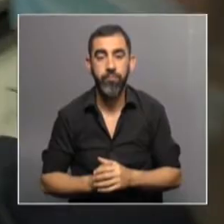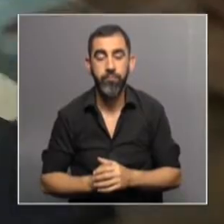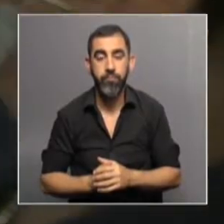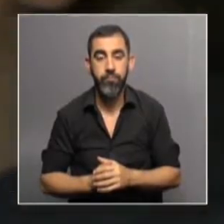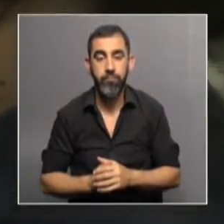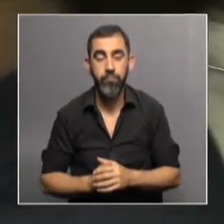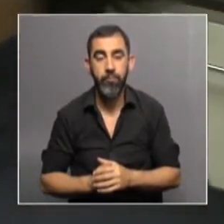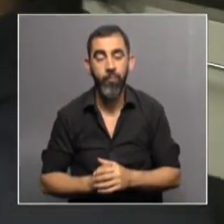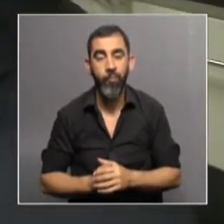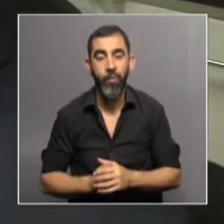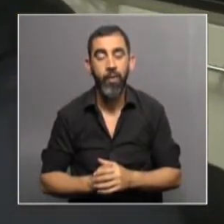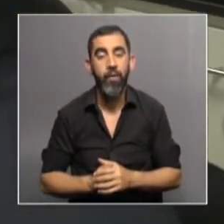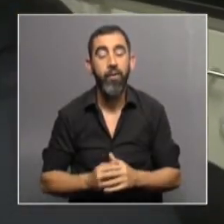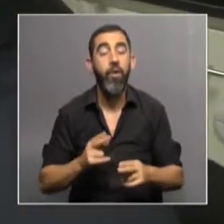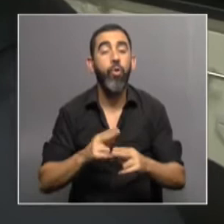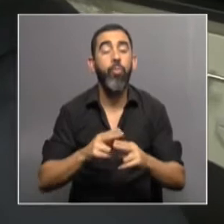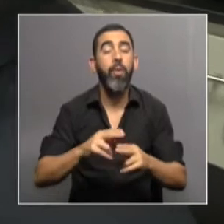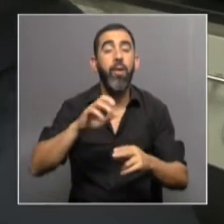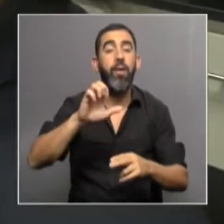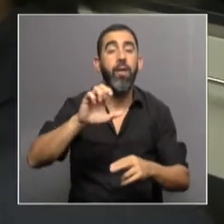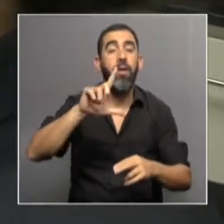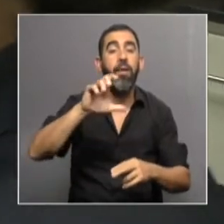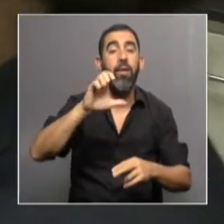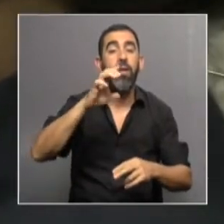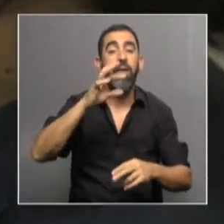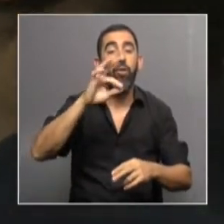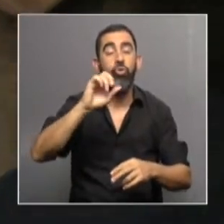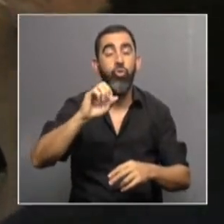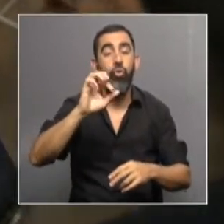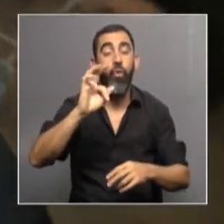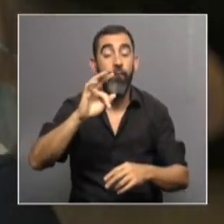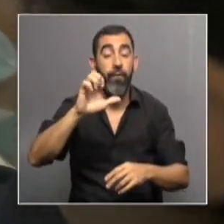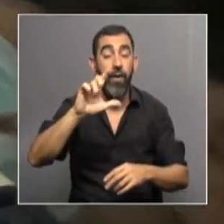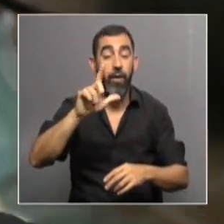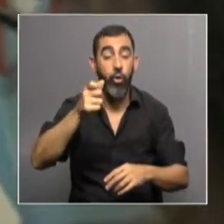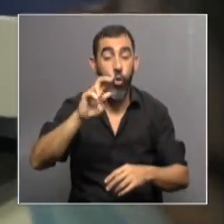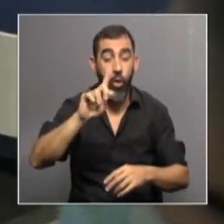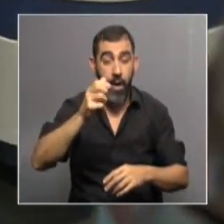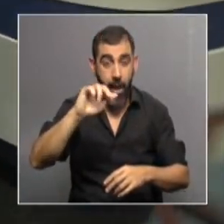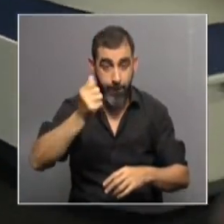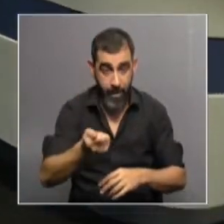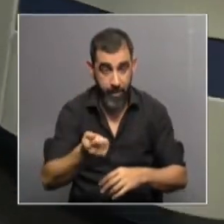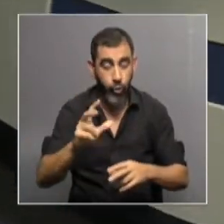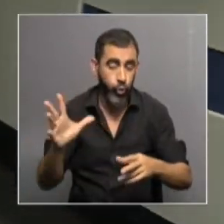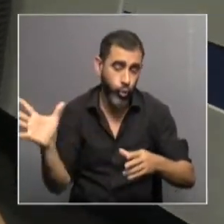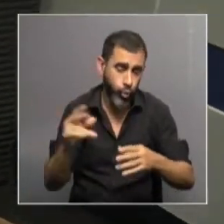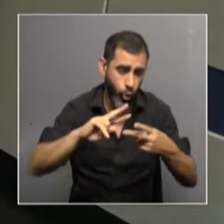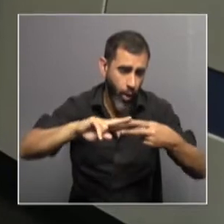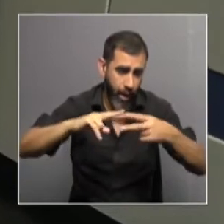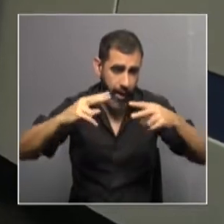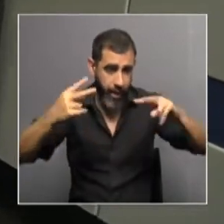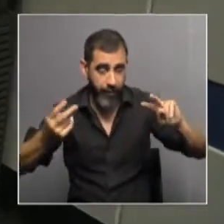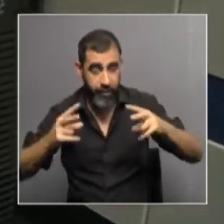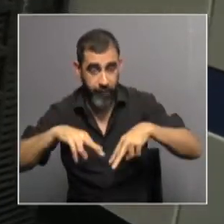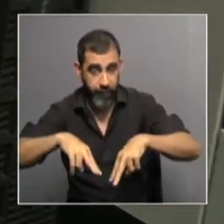esto se le llama un electroferograma en donde consta todas las regiones del ADN que estamos yendo a investigar y que